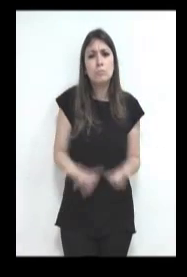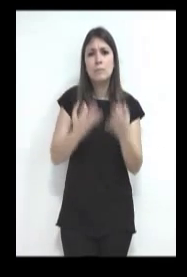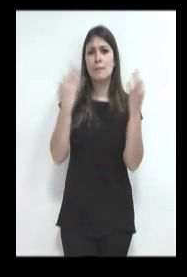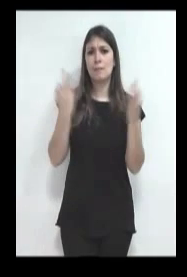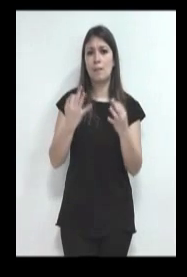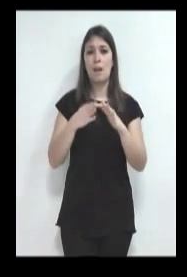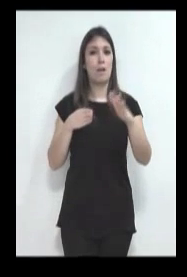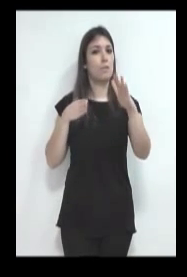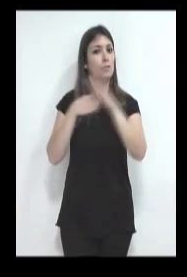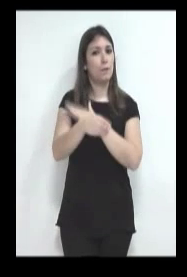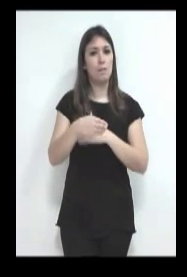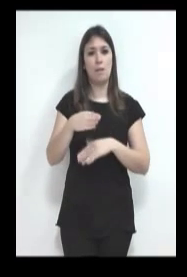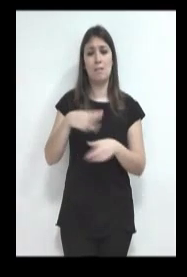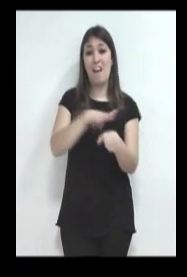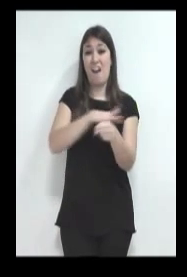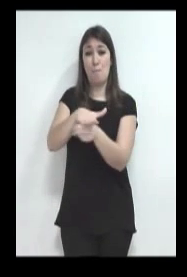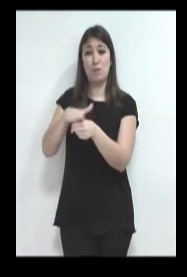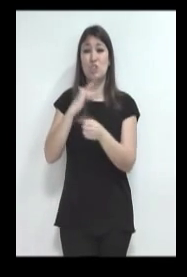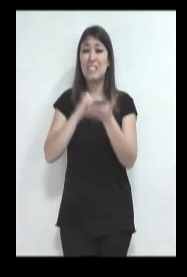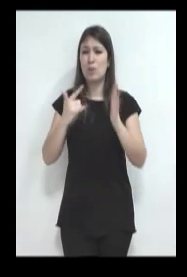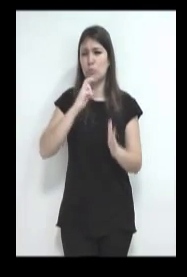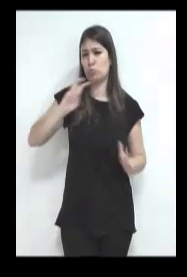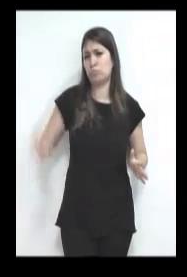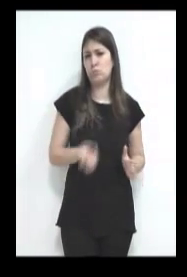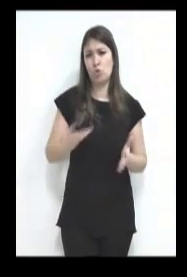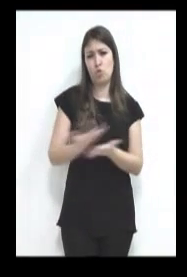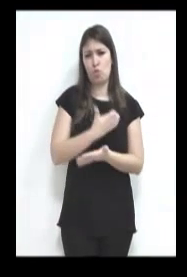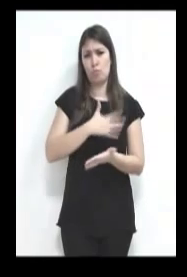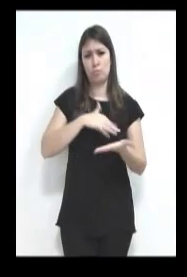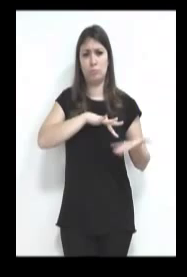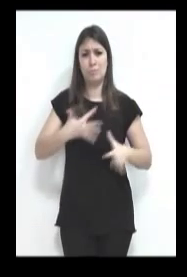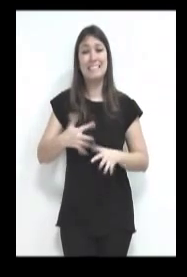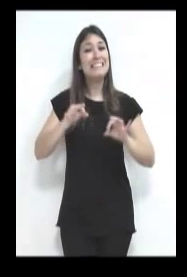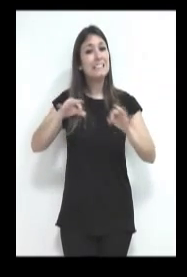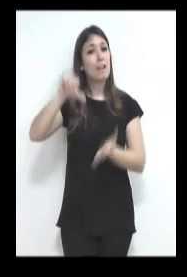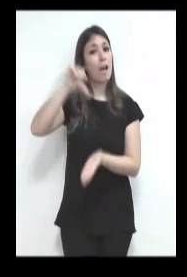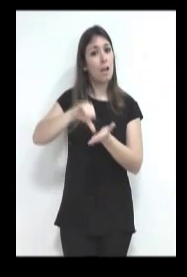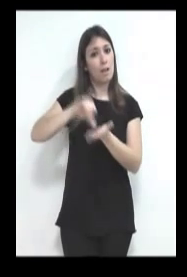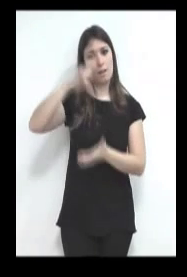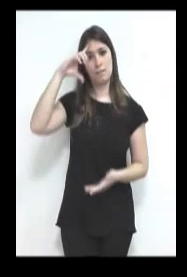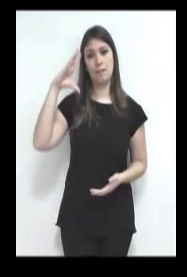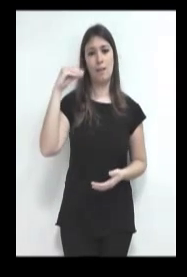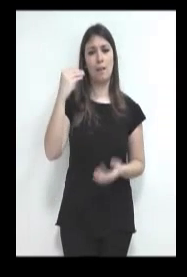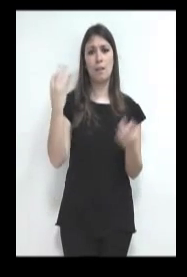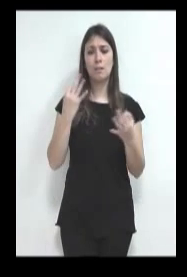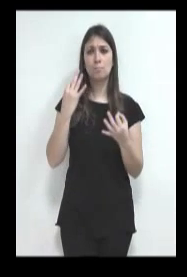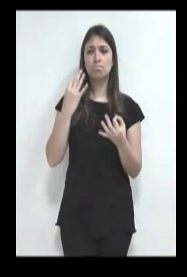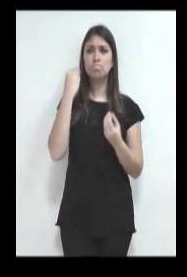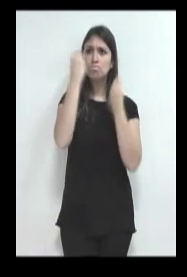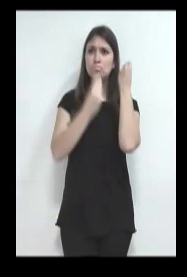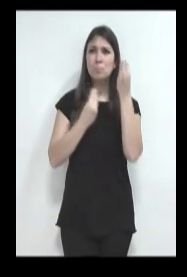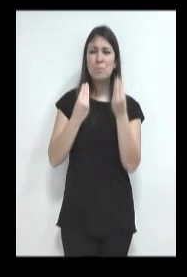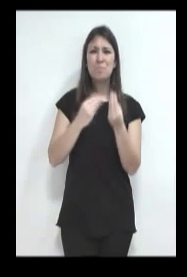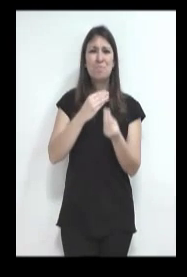la accesibilidad en todos los ámbitos tecnológicos, y en el ámbito de las ciudades inteligentes, pensando qué es eso